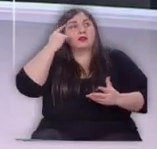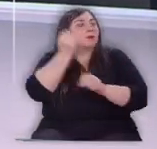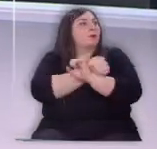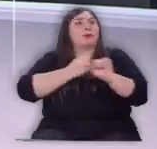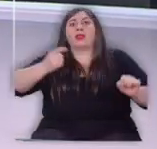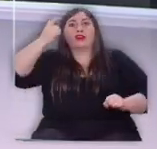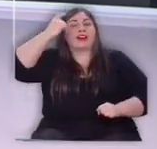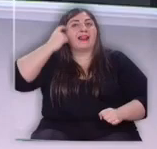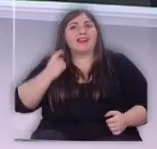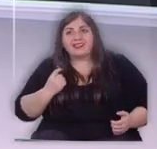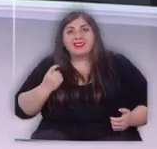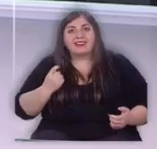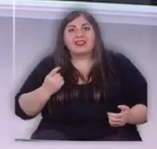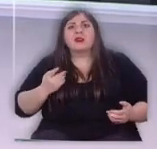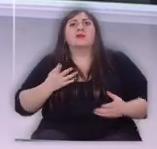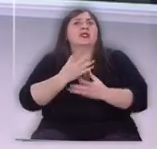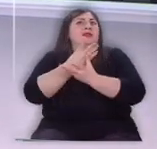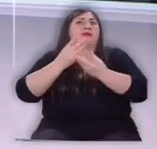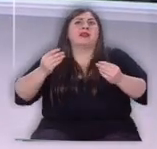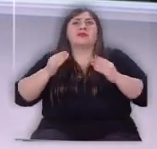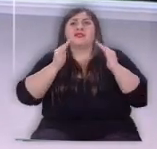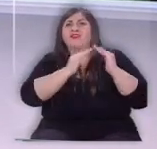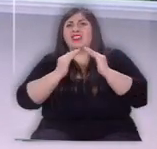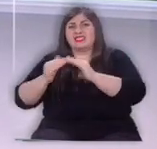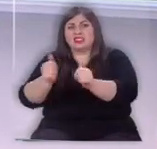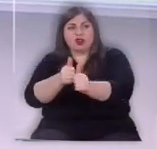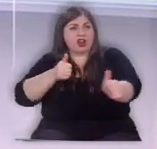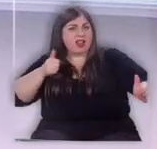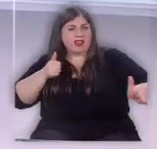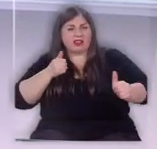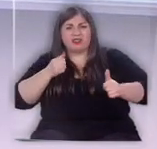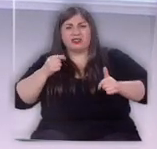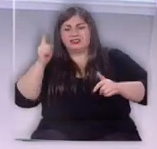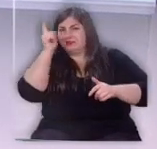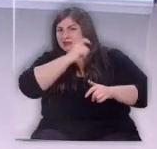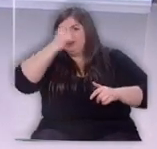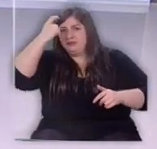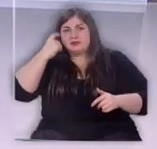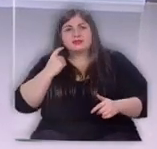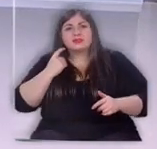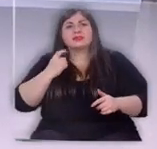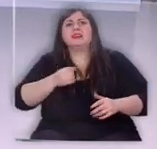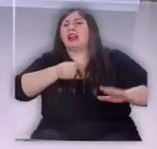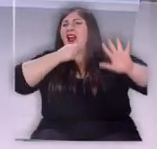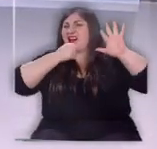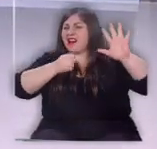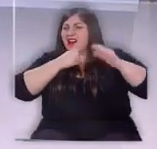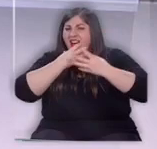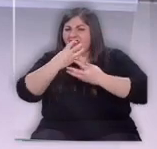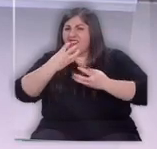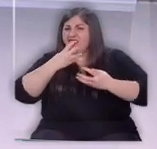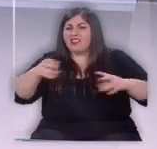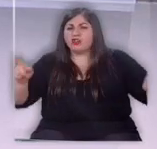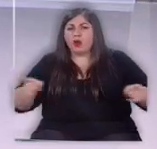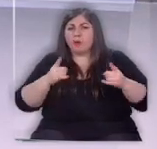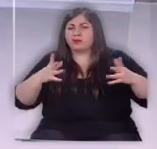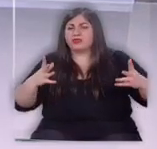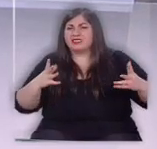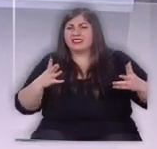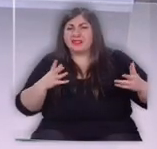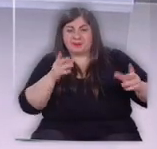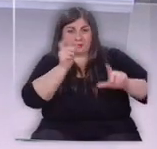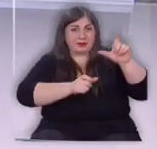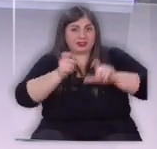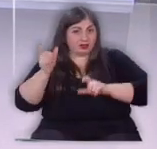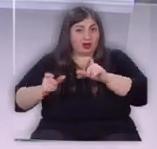porque que no hubiésemos... Por la cantidad de gente, aunque los vecinos hayan estado distantes, cuesta creer que la amplificación, todo lo que hay, el sistema de sonido, la